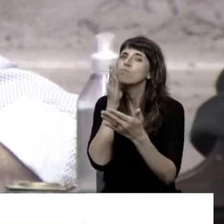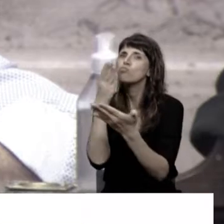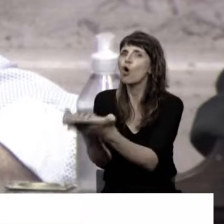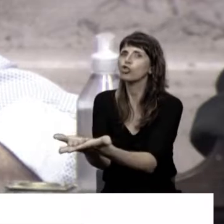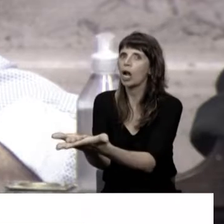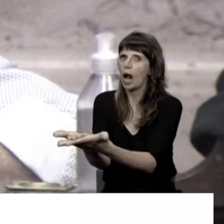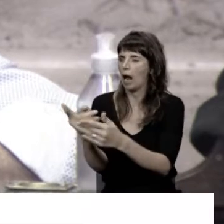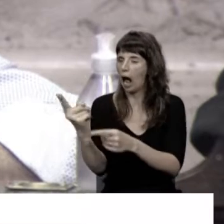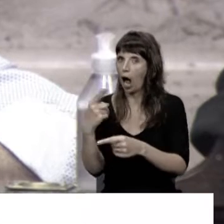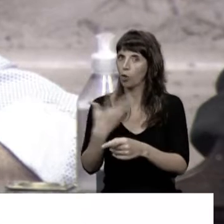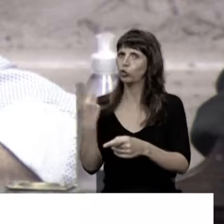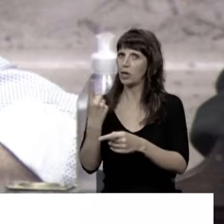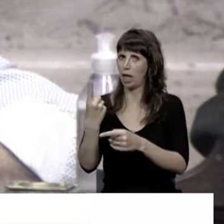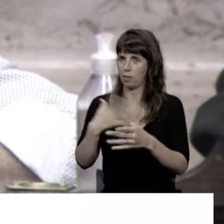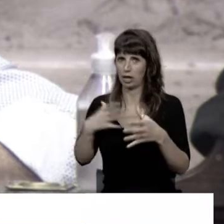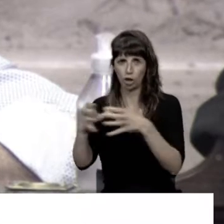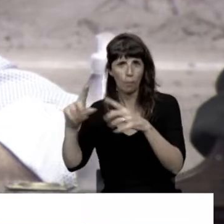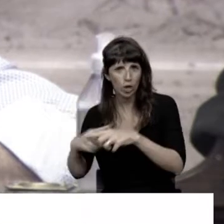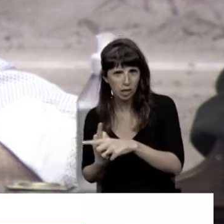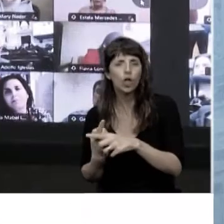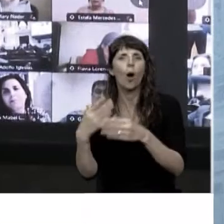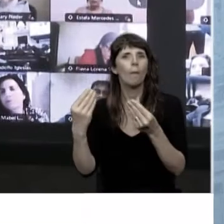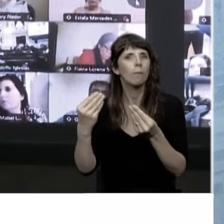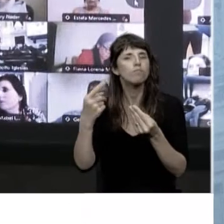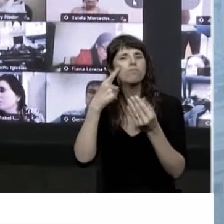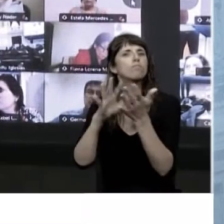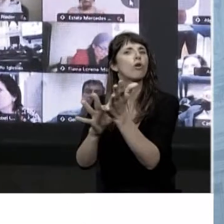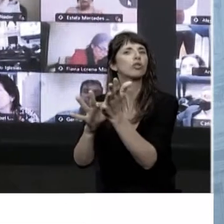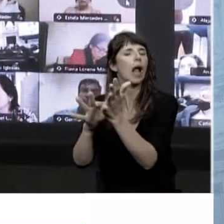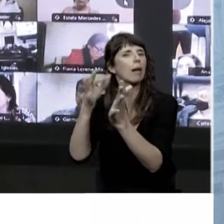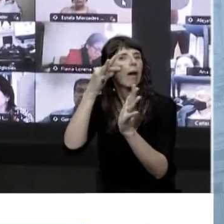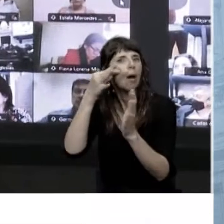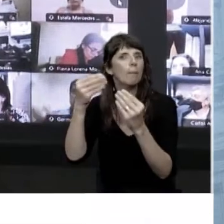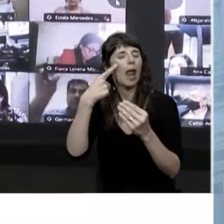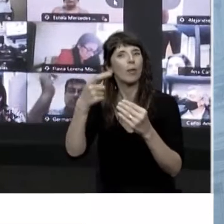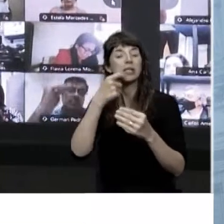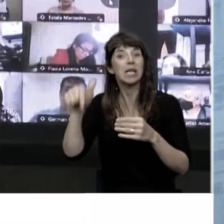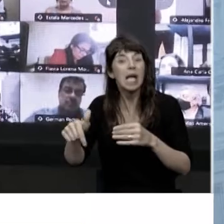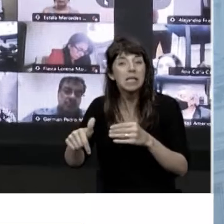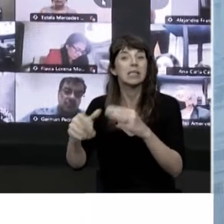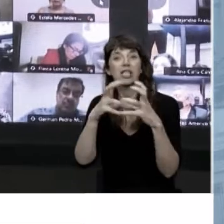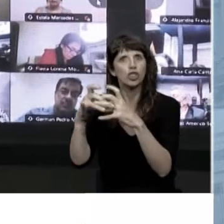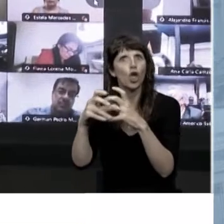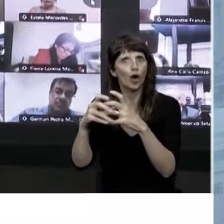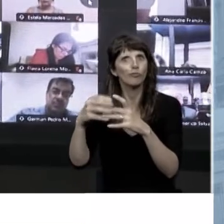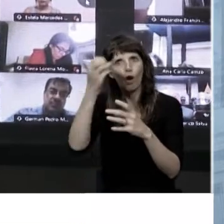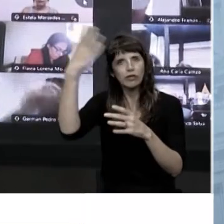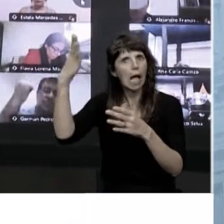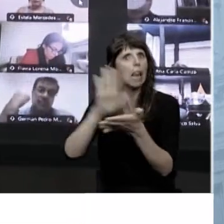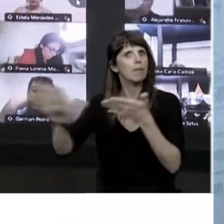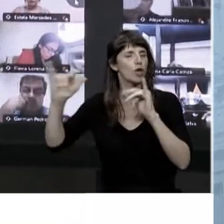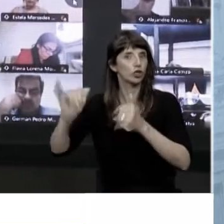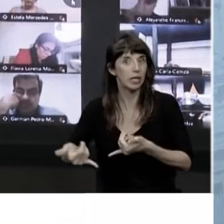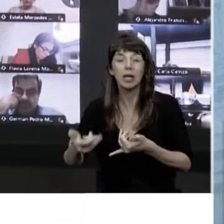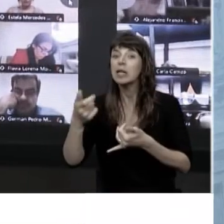por el cual esta sesión estaría validada en tiempo y forma. Caso contrario, estaríamos ante un caso de que se nos hubiese